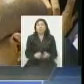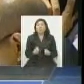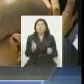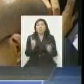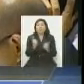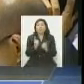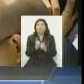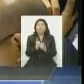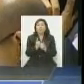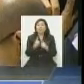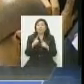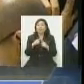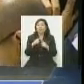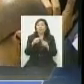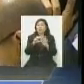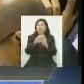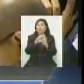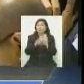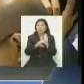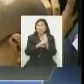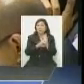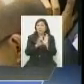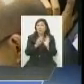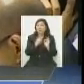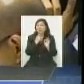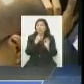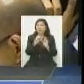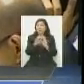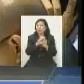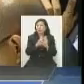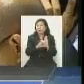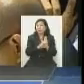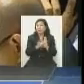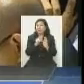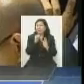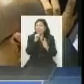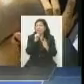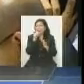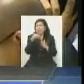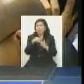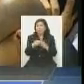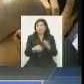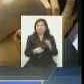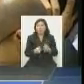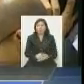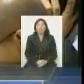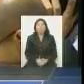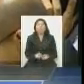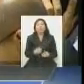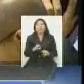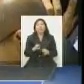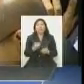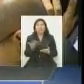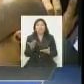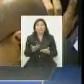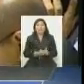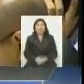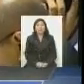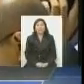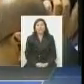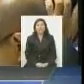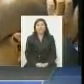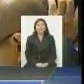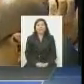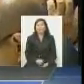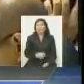se encuentra en el Tribunal Constitucional. Si dicen que el Tribunal Constitucional no forma parte del sistema judicial, entonces ¿por qué no ejecutan?